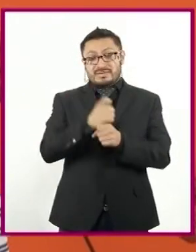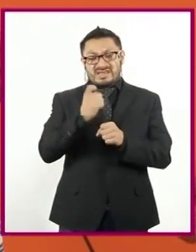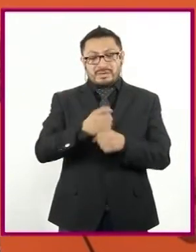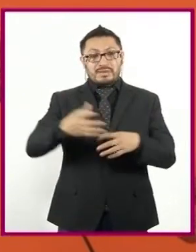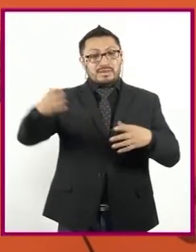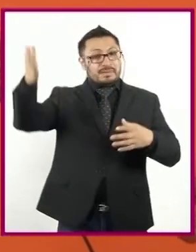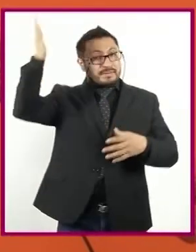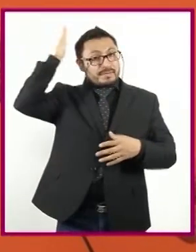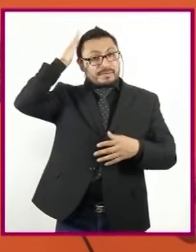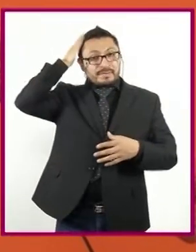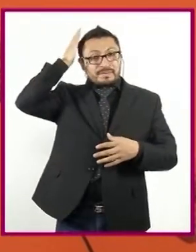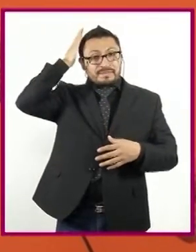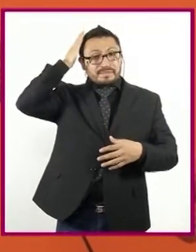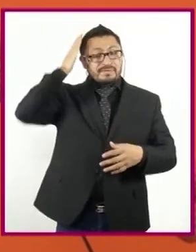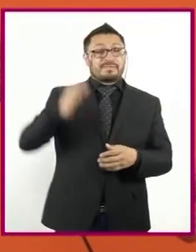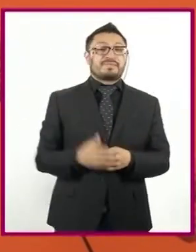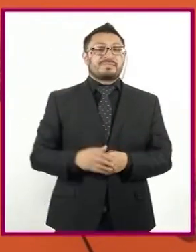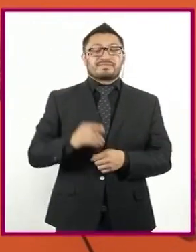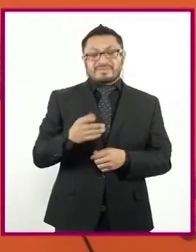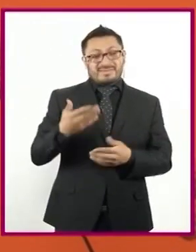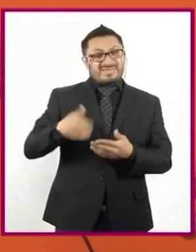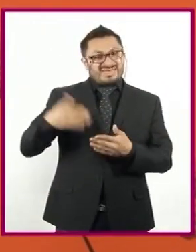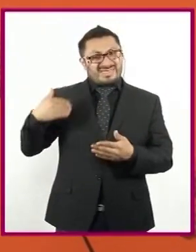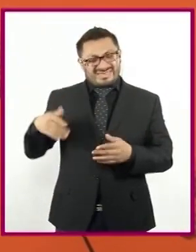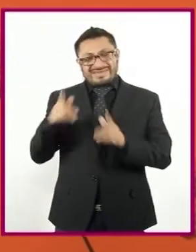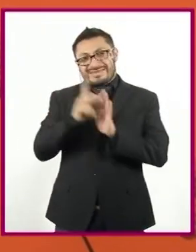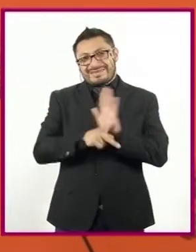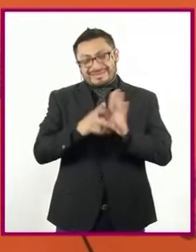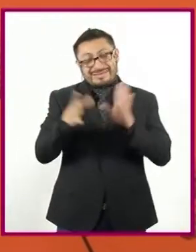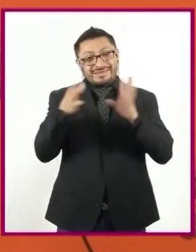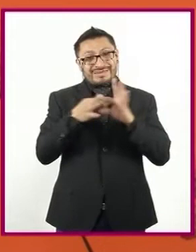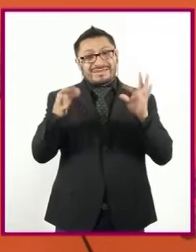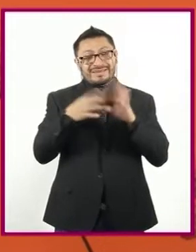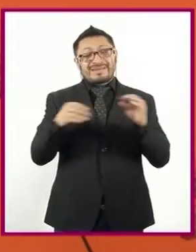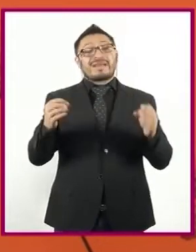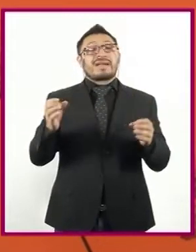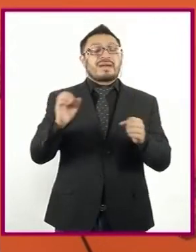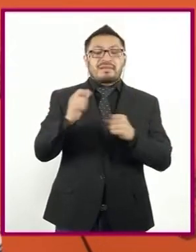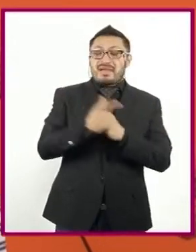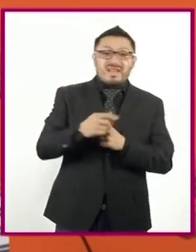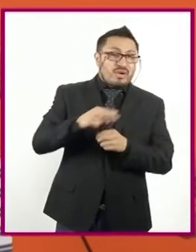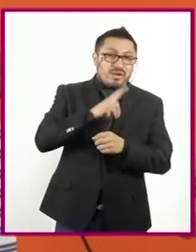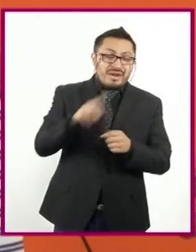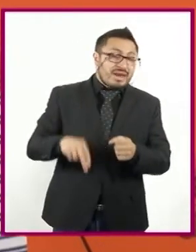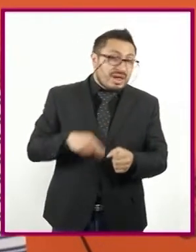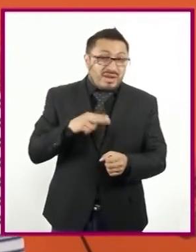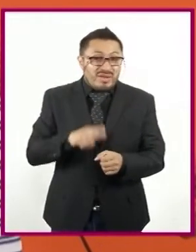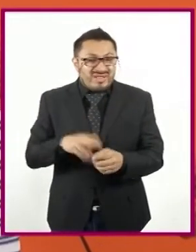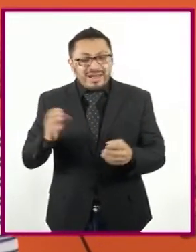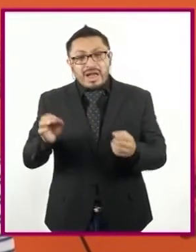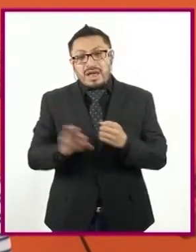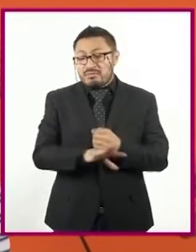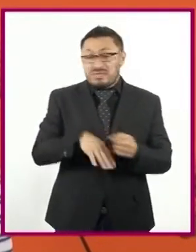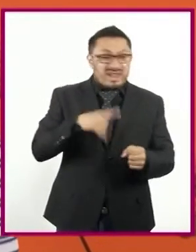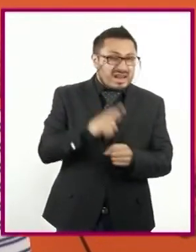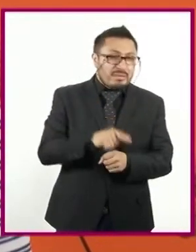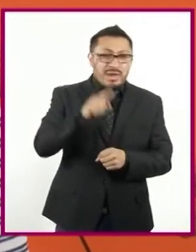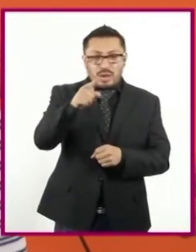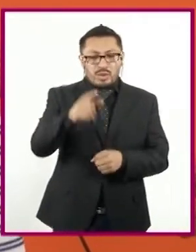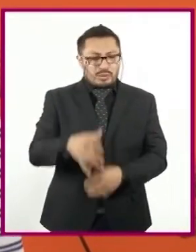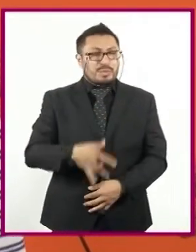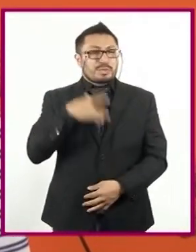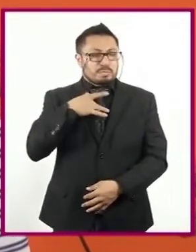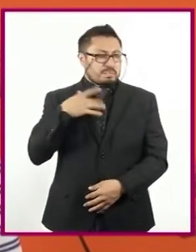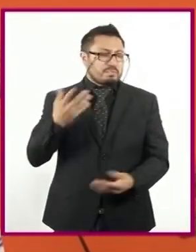de nuestro tótem, que como explicaron en el video anterior, será un objeto natural o animal con el que se